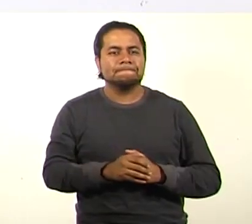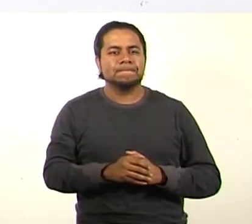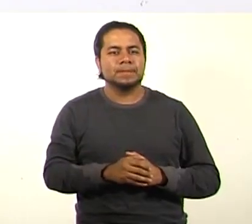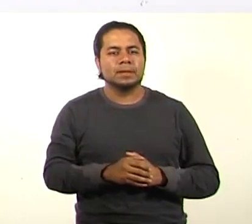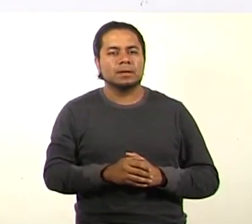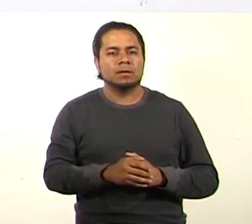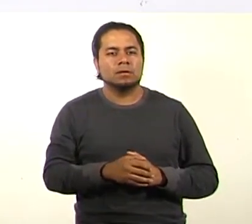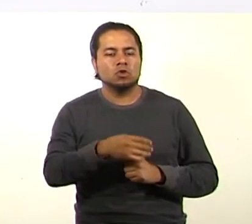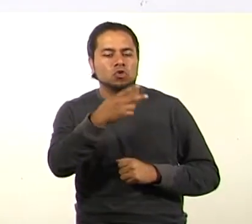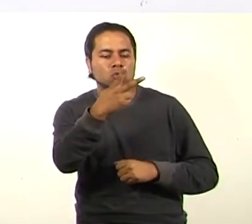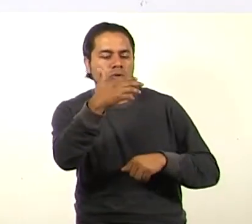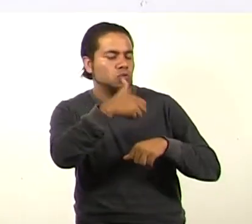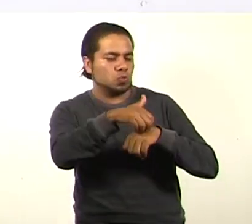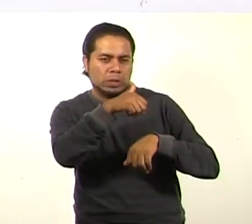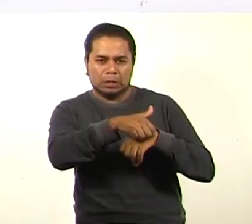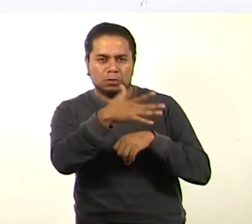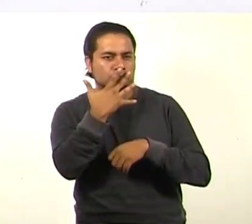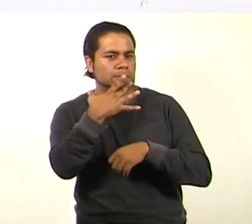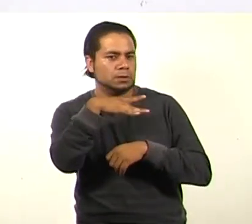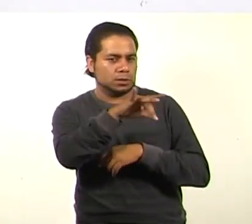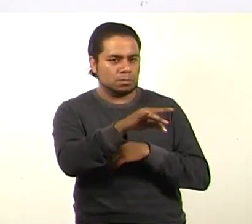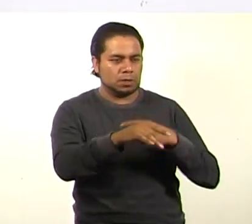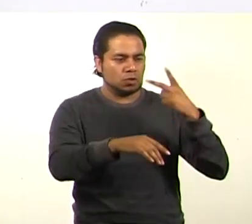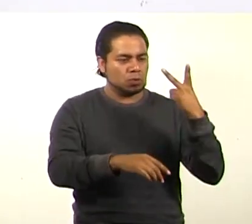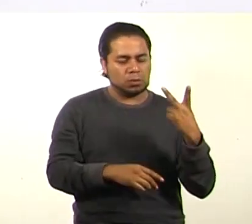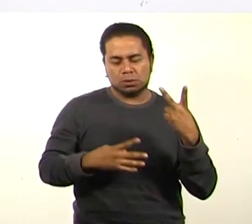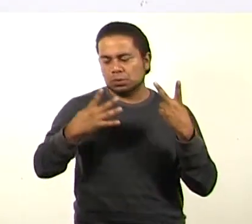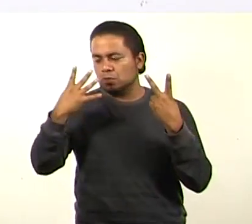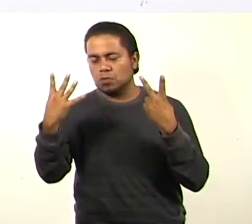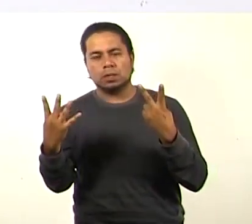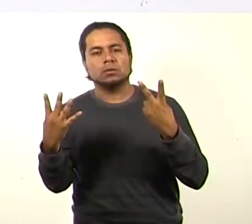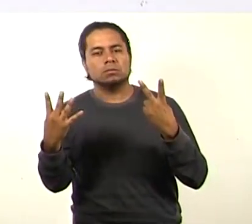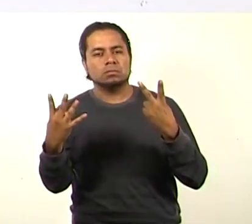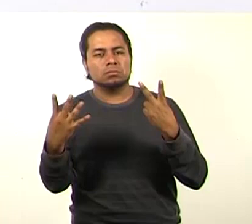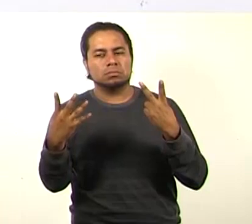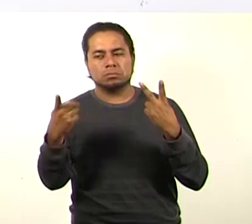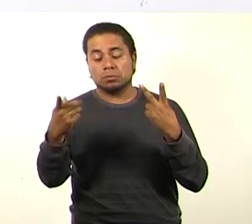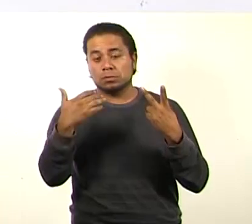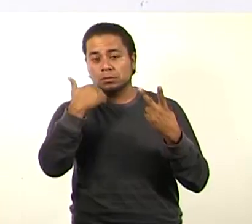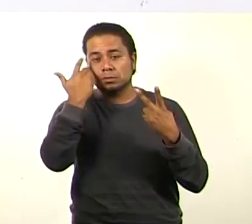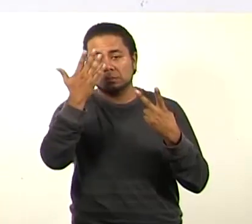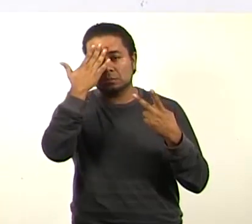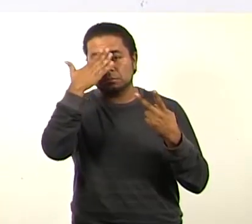números sencillos? 2 y 4. Si queremos conocer